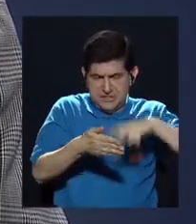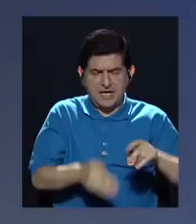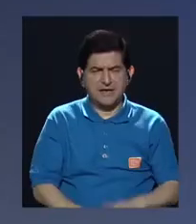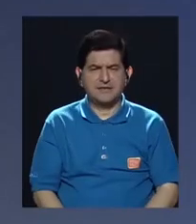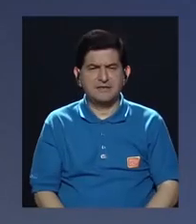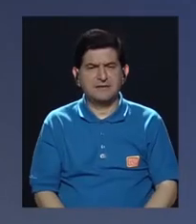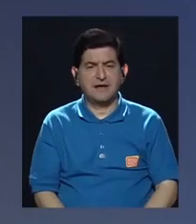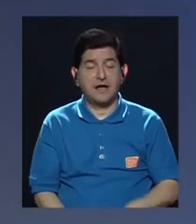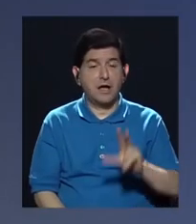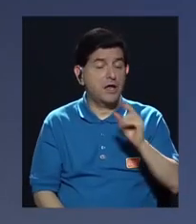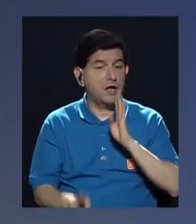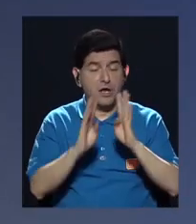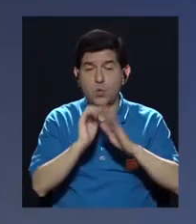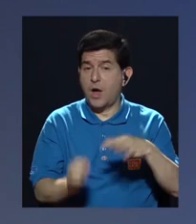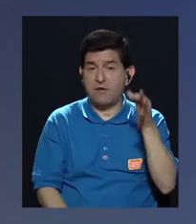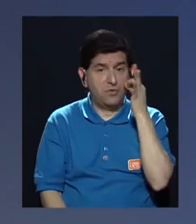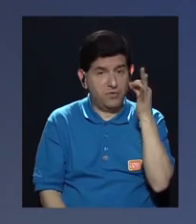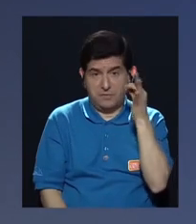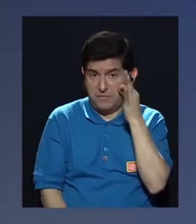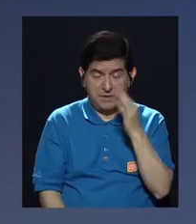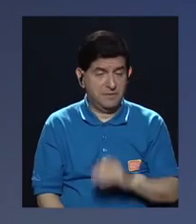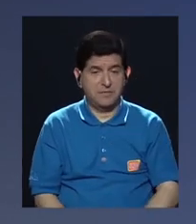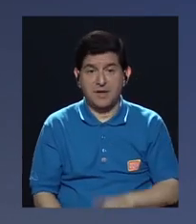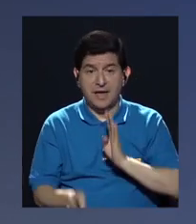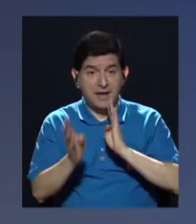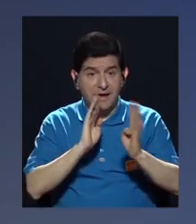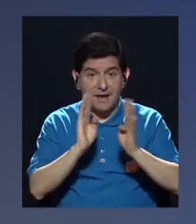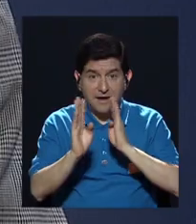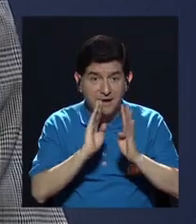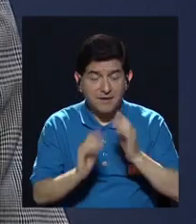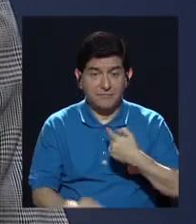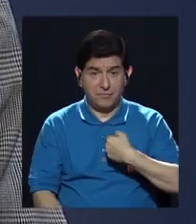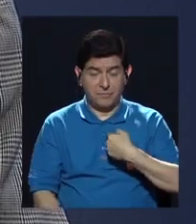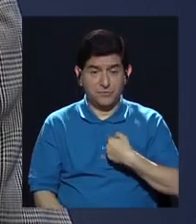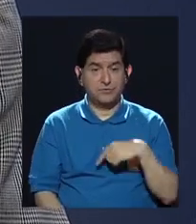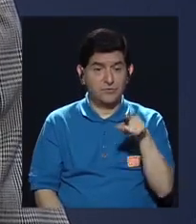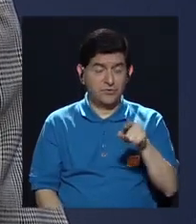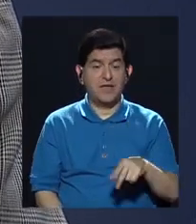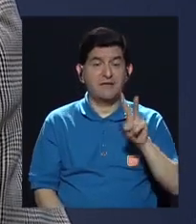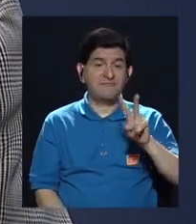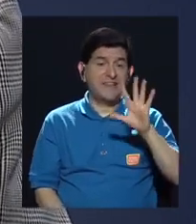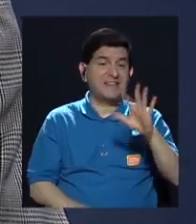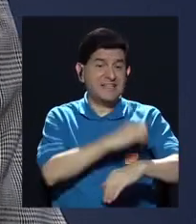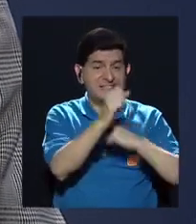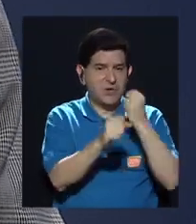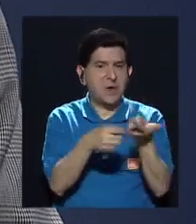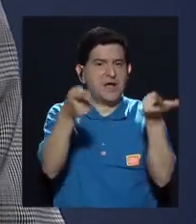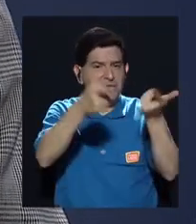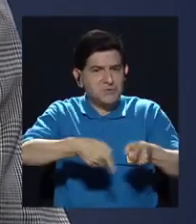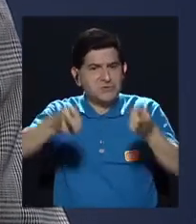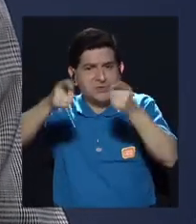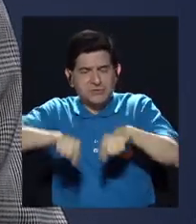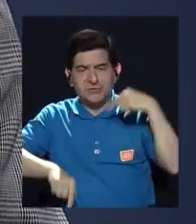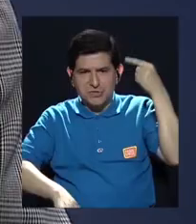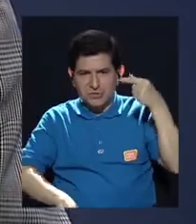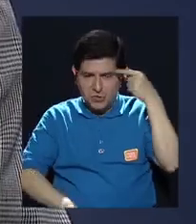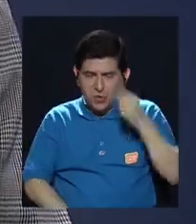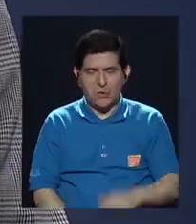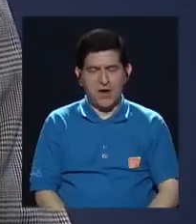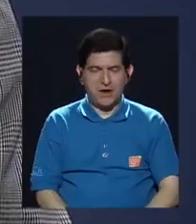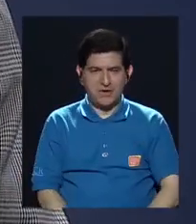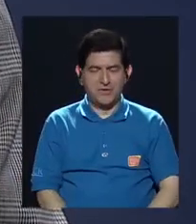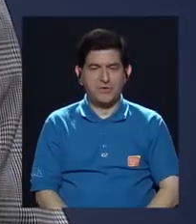entre don Pepe. No me estoy refiriendo a don Pepe en concreto, estoy hablando de eso, fueron 25 años. Los